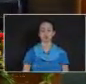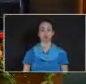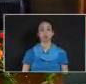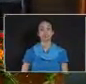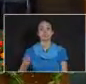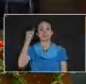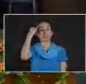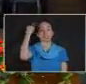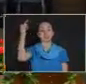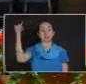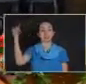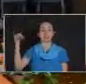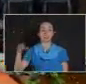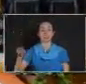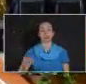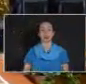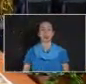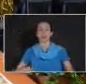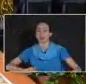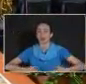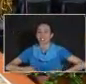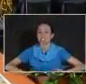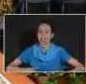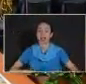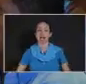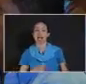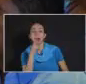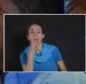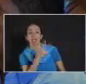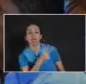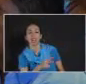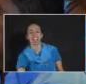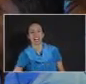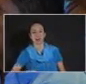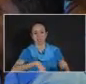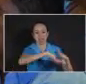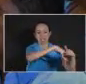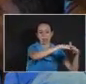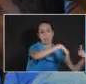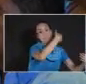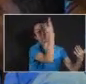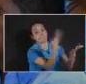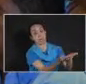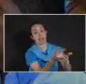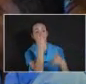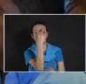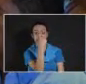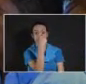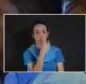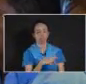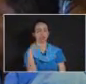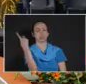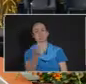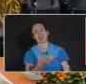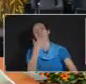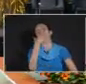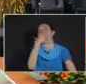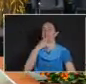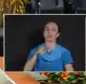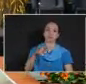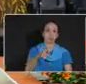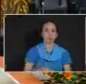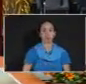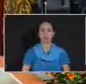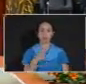Imagínese usted que por molestar, o sea, que ahí viene el ciego, metele zancadilla, pum, pum, el ciego, y estaba matándose de la risa,